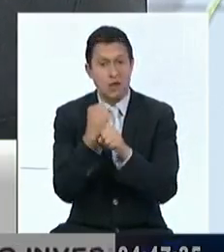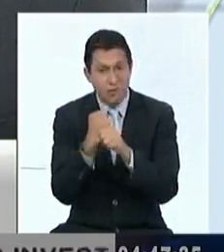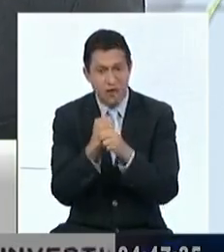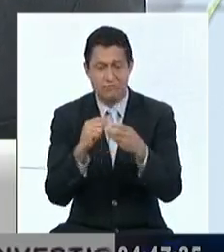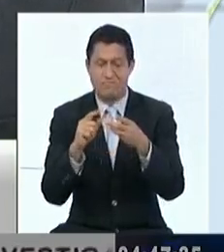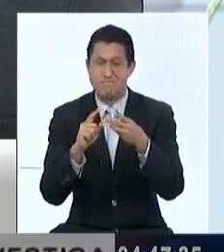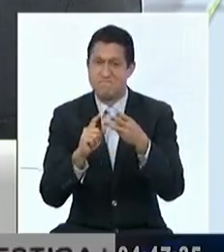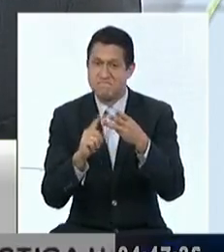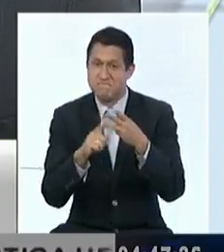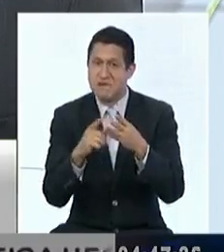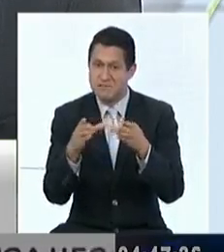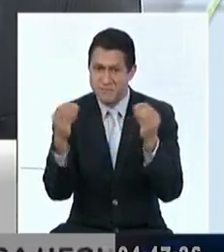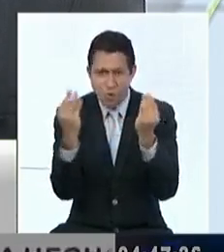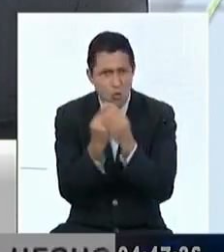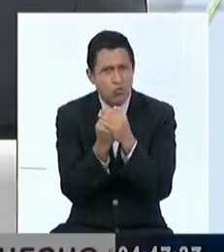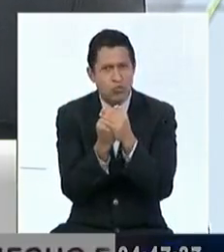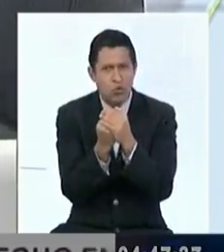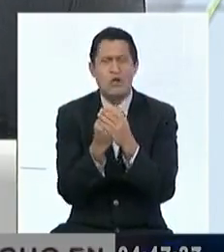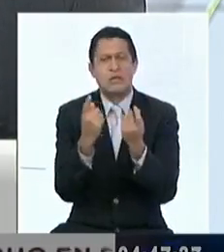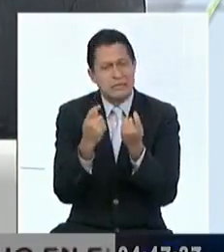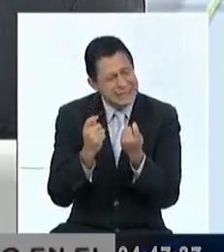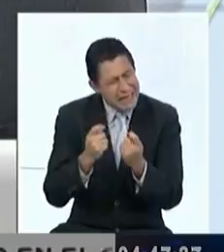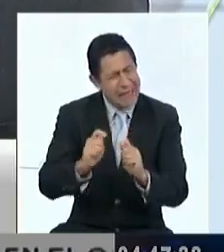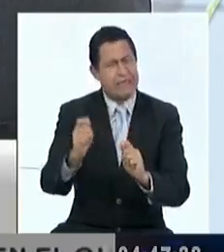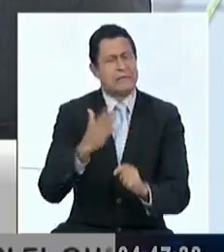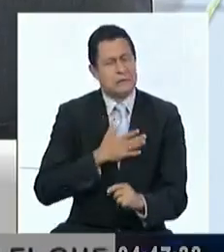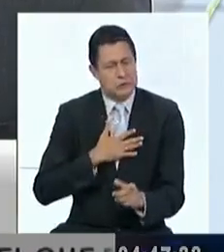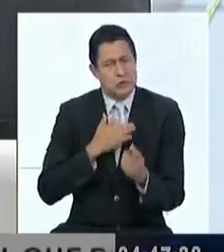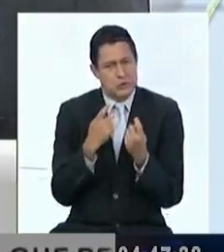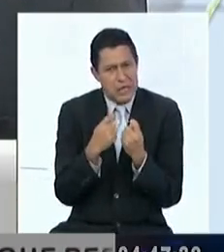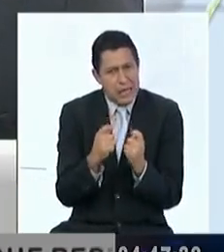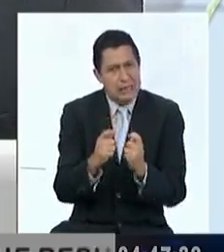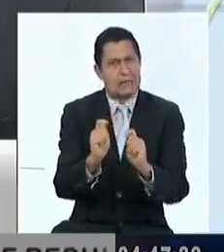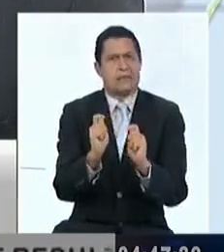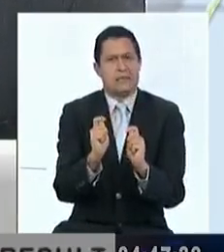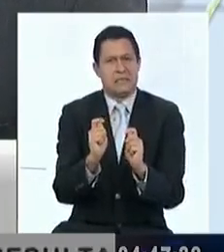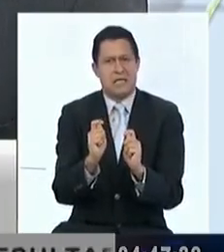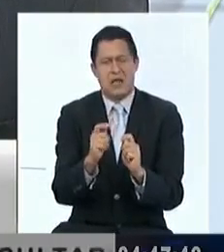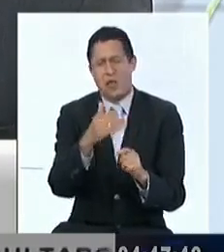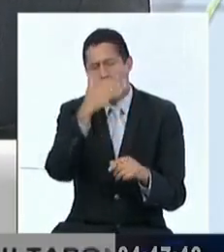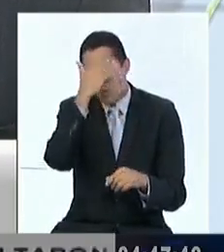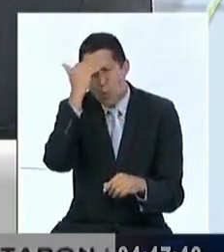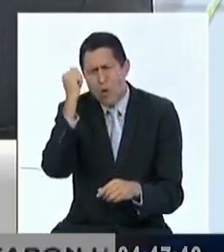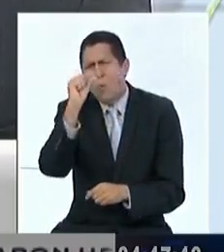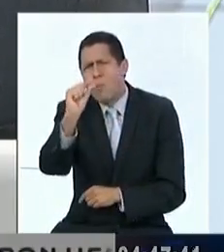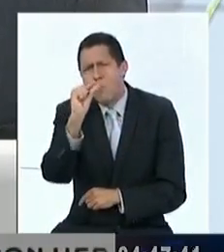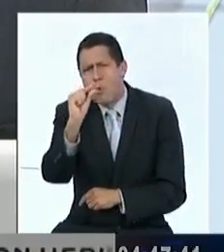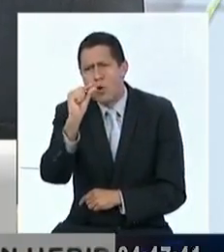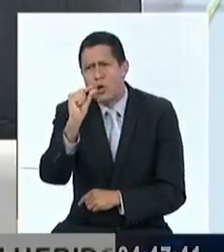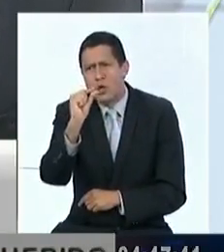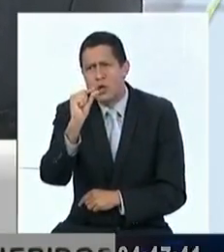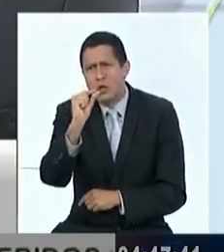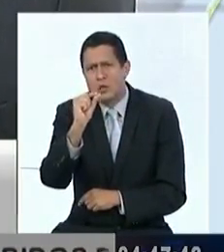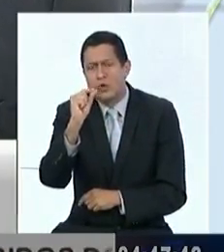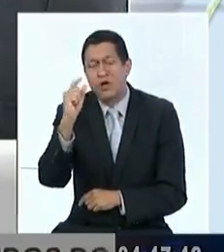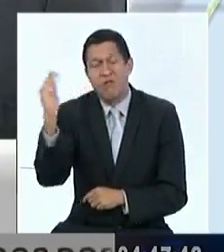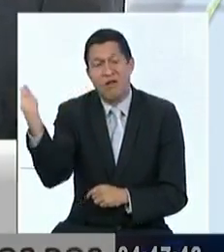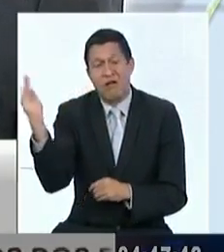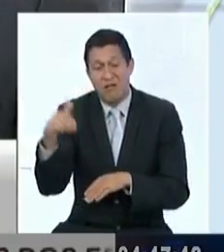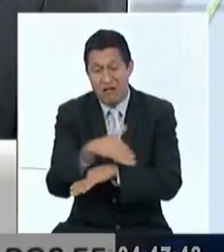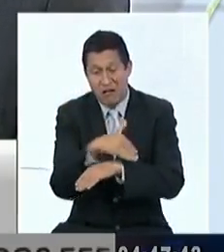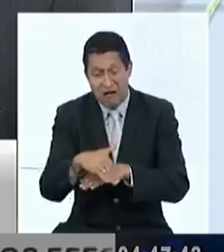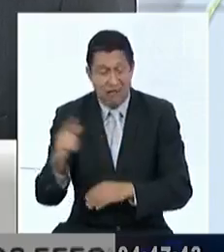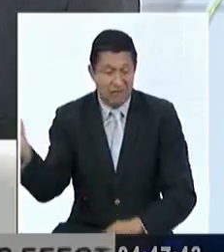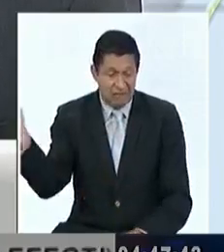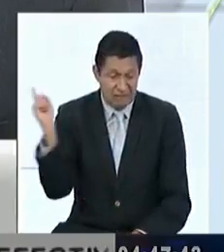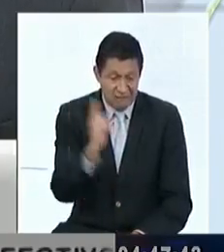que es lo que yo tengo que hacer bueno tratar en la medida de lo posible de mitigar esa carga efectiva que yo traigo de la calle al trabajo o